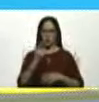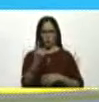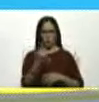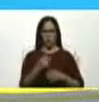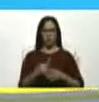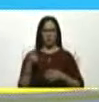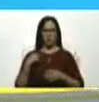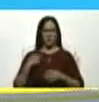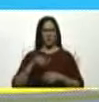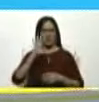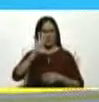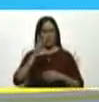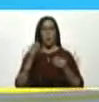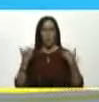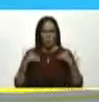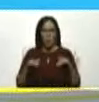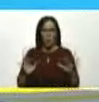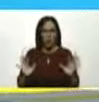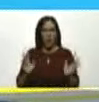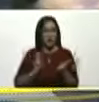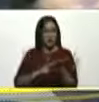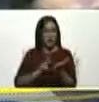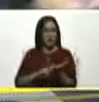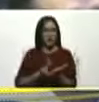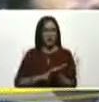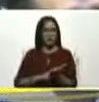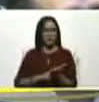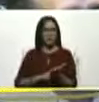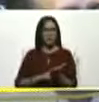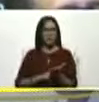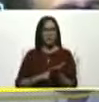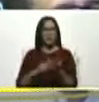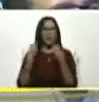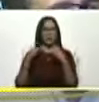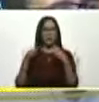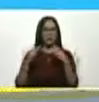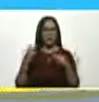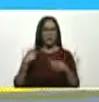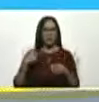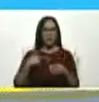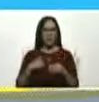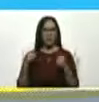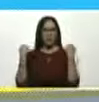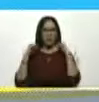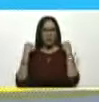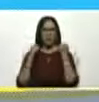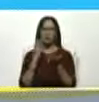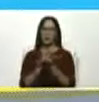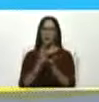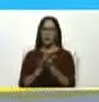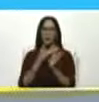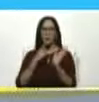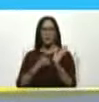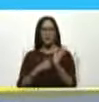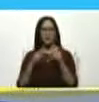que llevarse 5 por si acaso, ¿verdad? O sea, el mensaje que tenemos que prepararnos siempre completos y